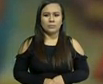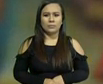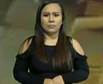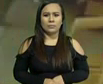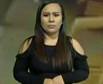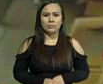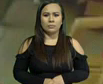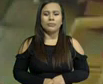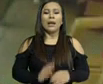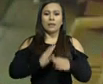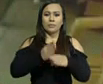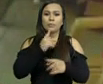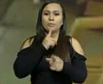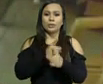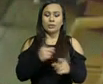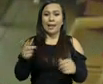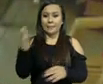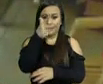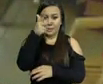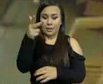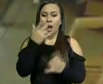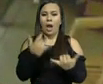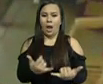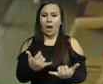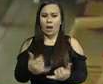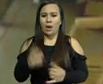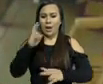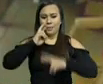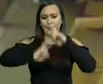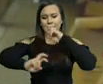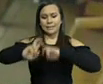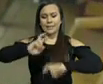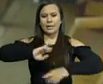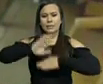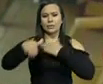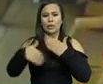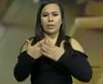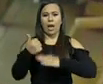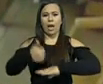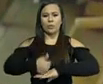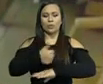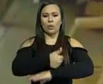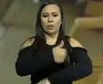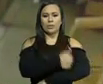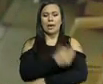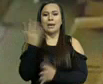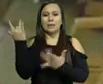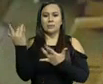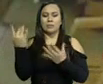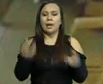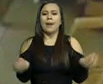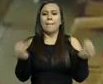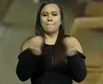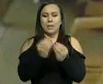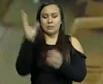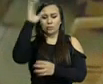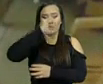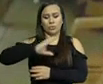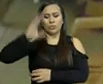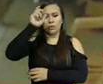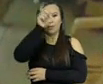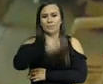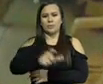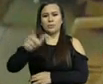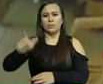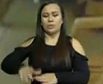es por ello que este vídeo ahora está siendo analizado por las autoridades esperan dar con el paradero de la persona en